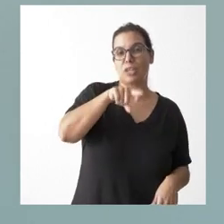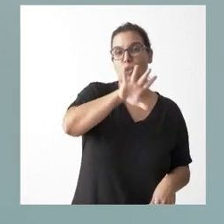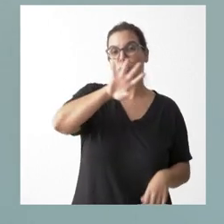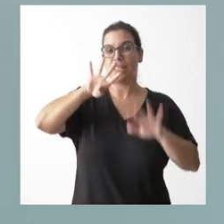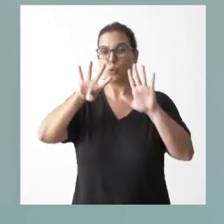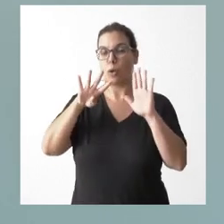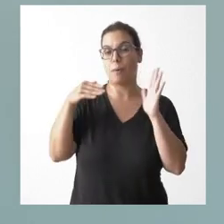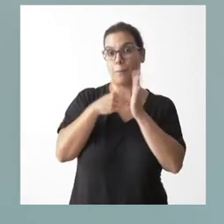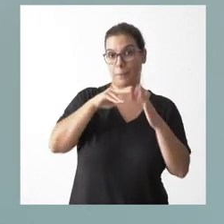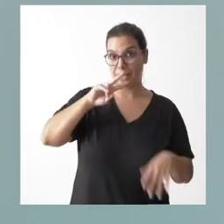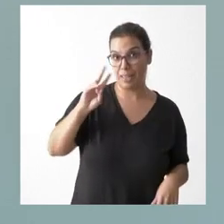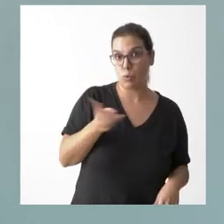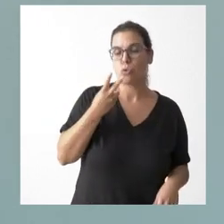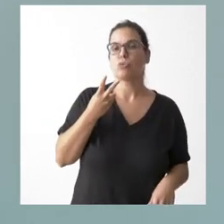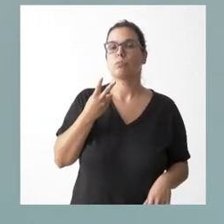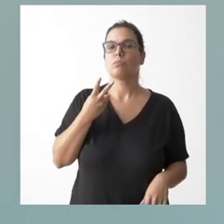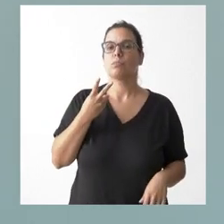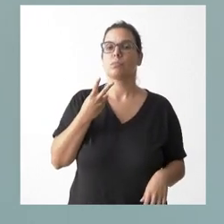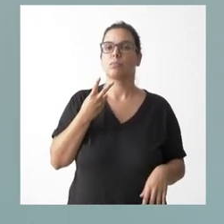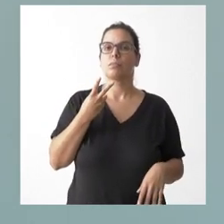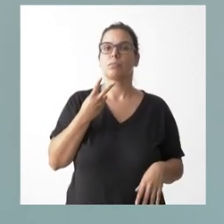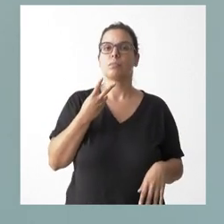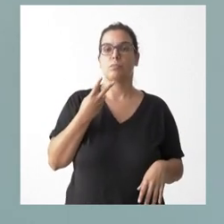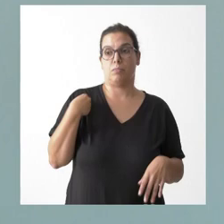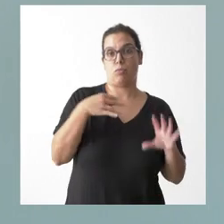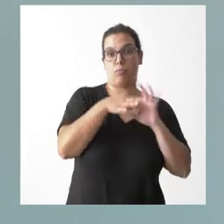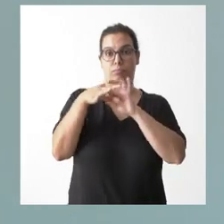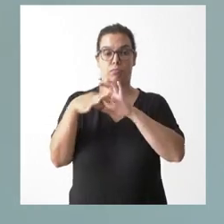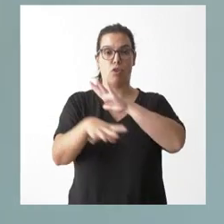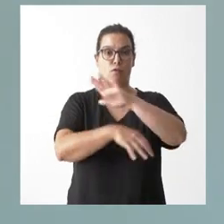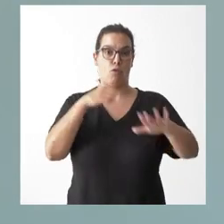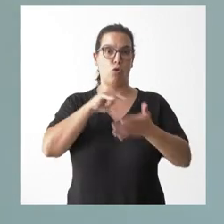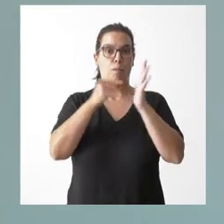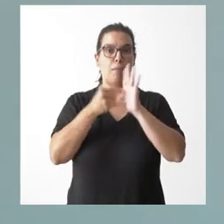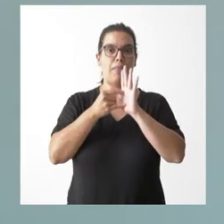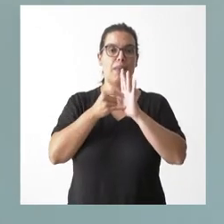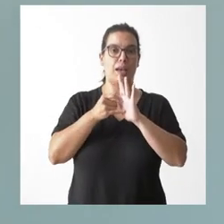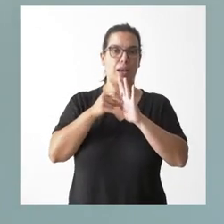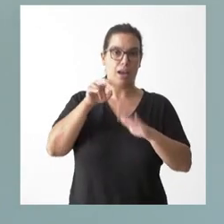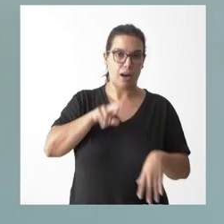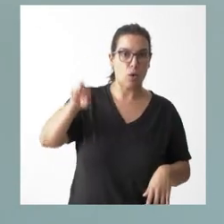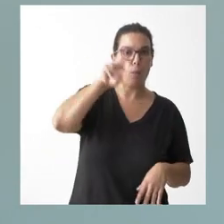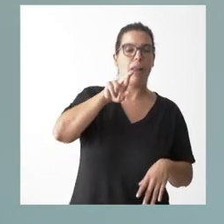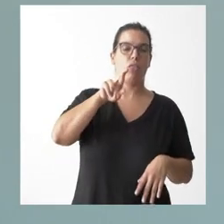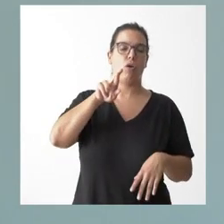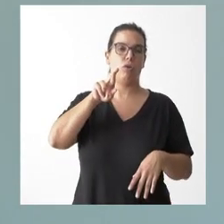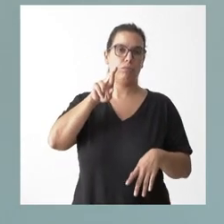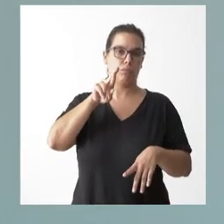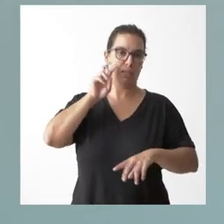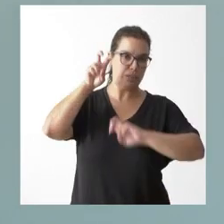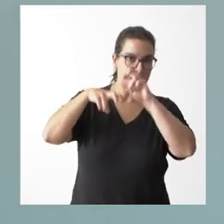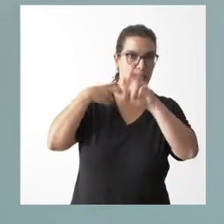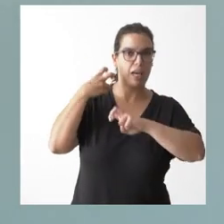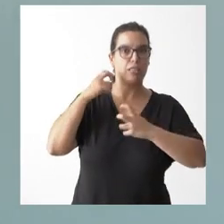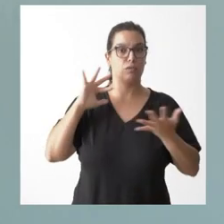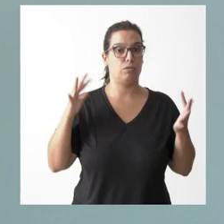3.159.000 euros con cargo a estos fondos del Plan de Recuperación y Transformación para el conjunto de todas las consejerías